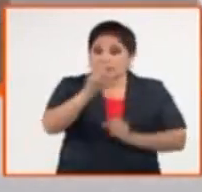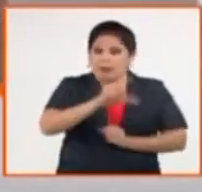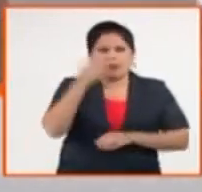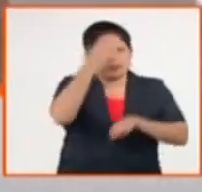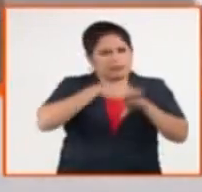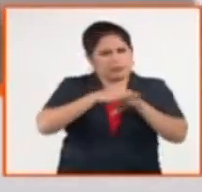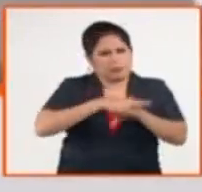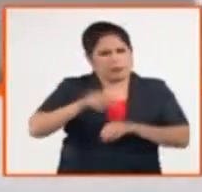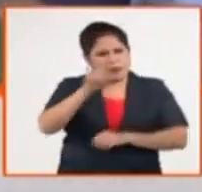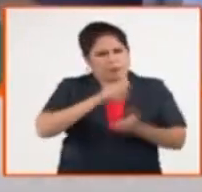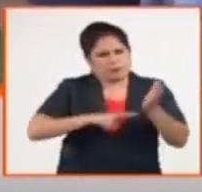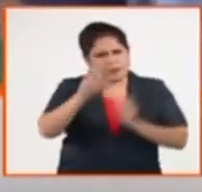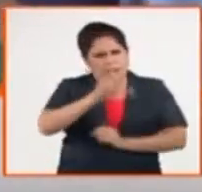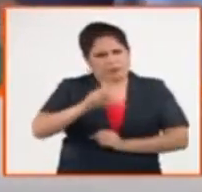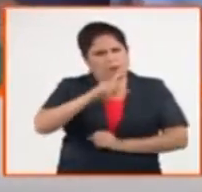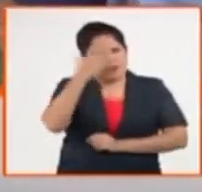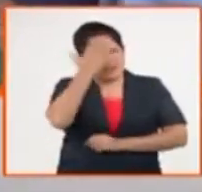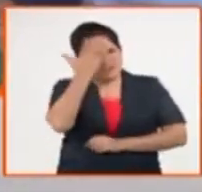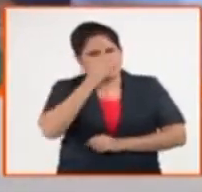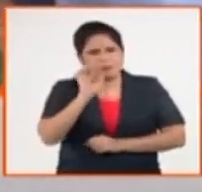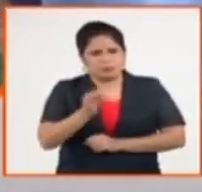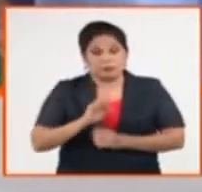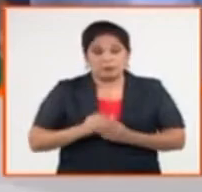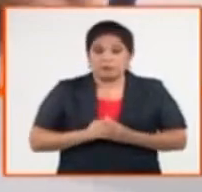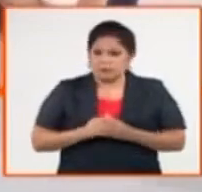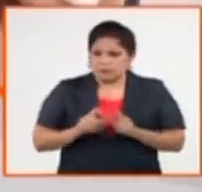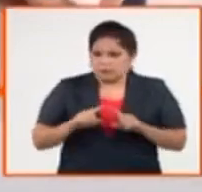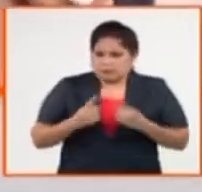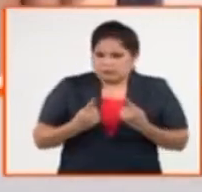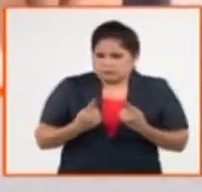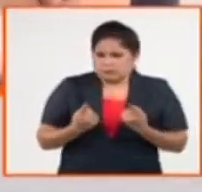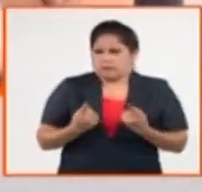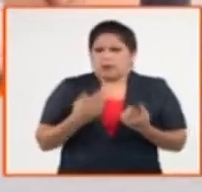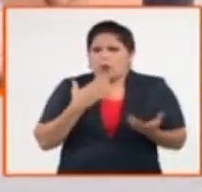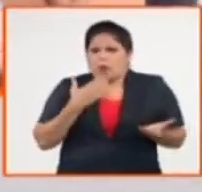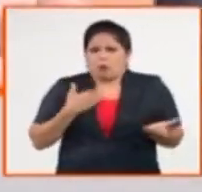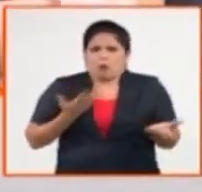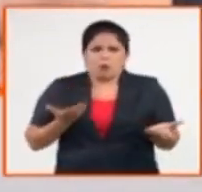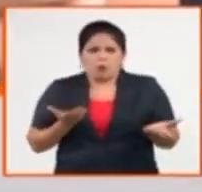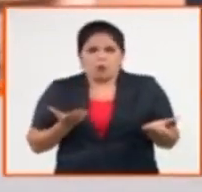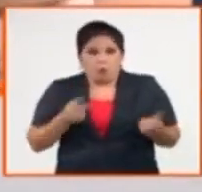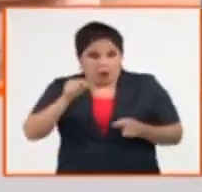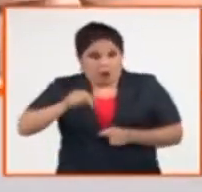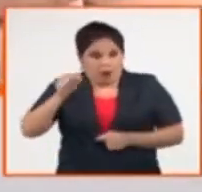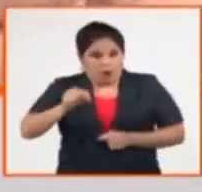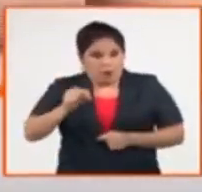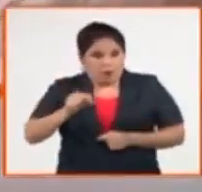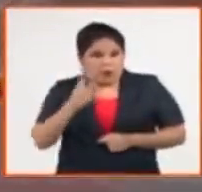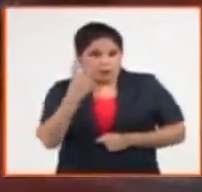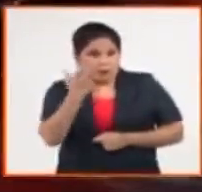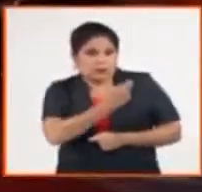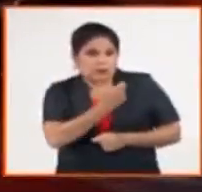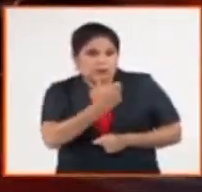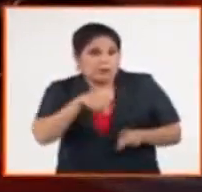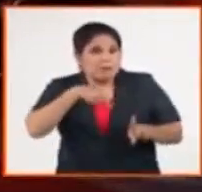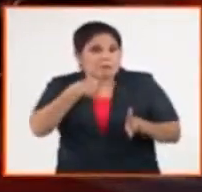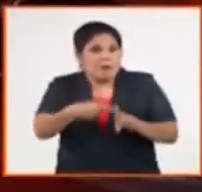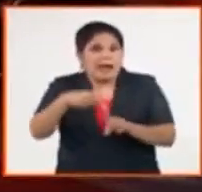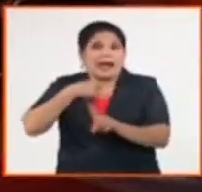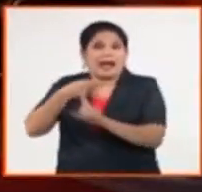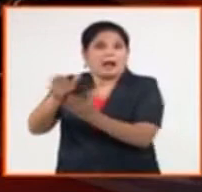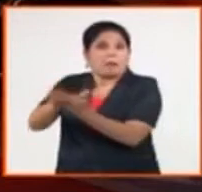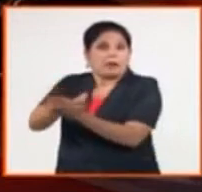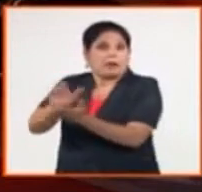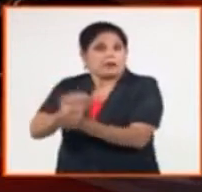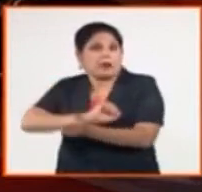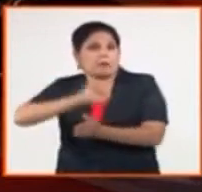Camagüey, ¿verdad? En Ismaelillo. Entonces, ellos dirán, bueno, pero ¿cómo es que entonces vamos a hacer más